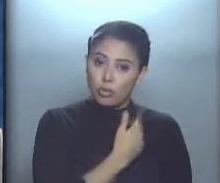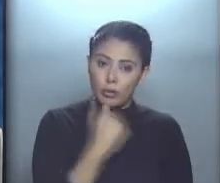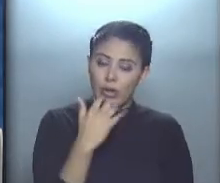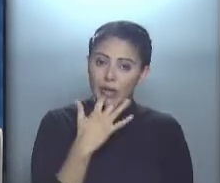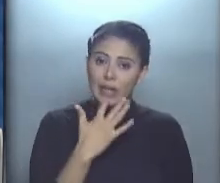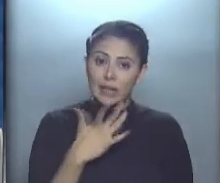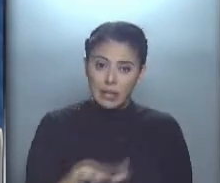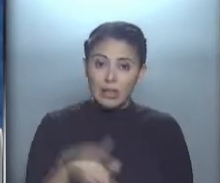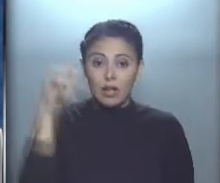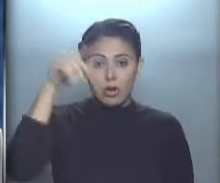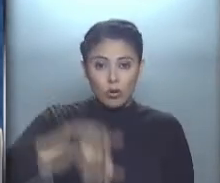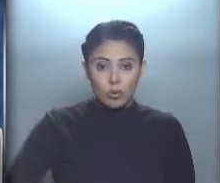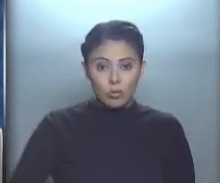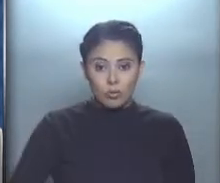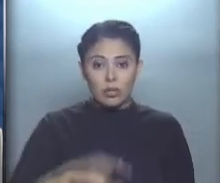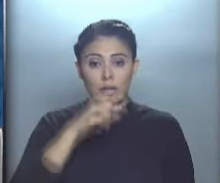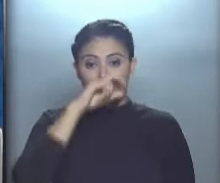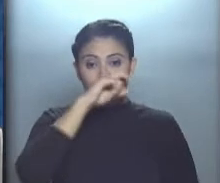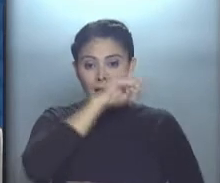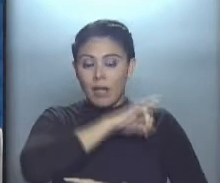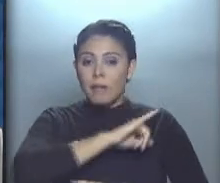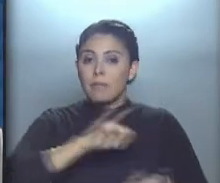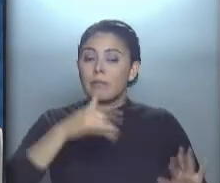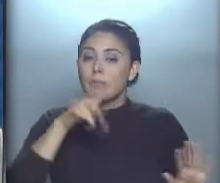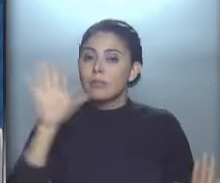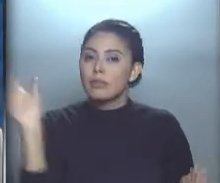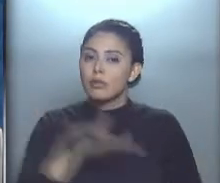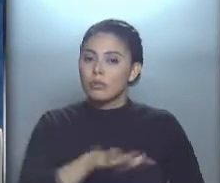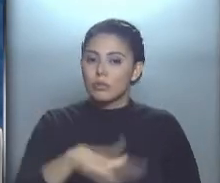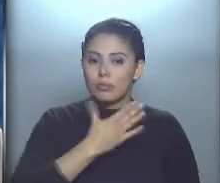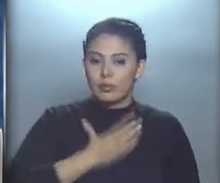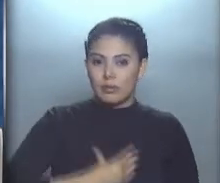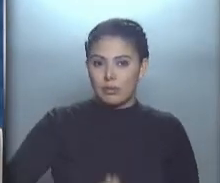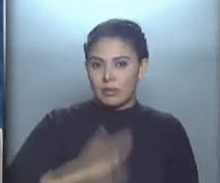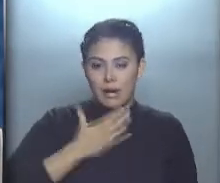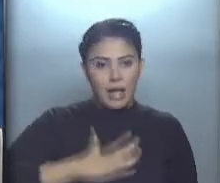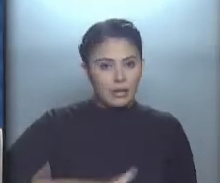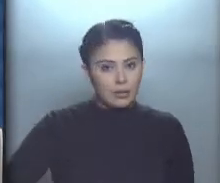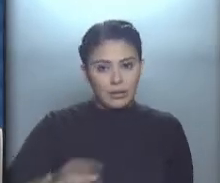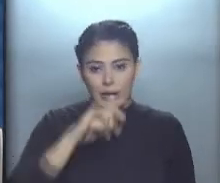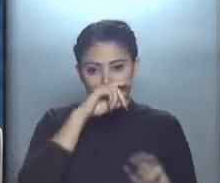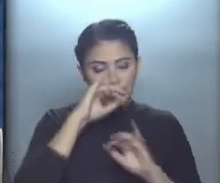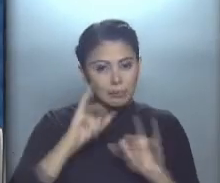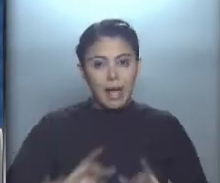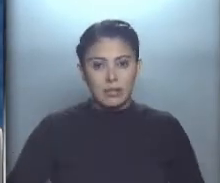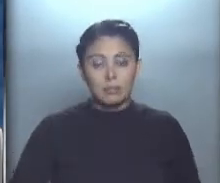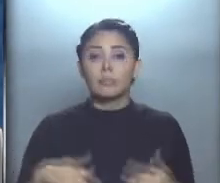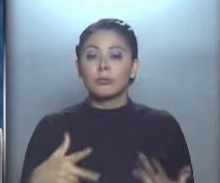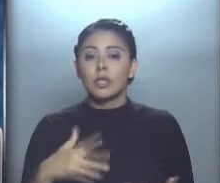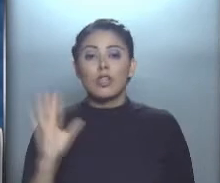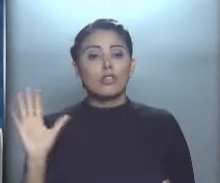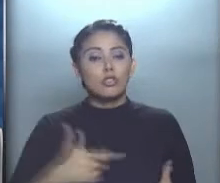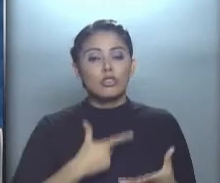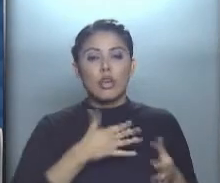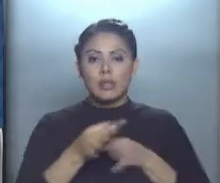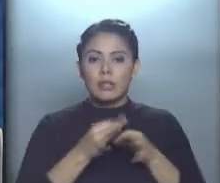que en el día de la fecha se avizora un clima de paz y tranquilidad pública, en virtud de que se han podido establecer los mecanismos